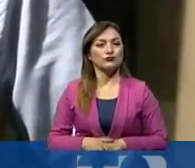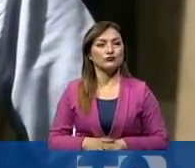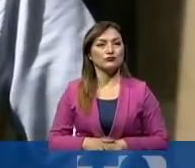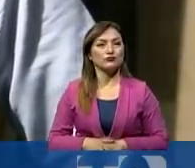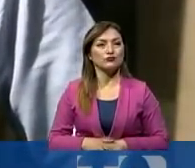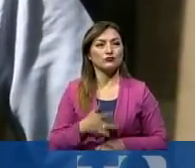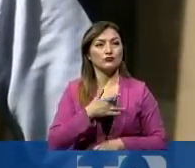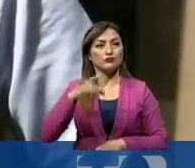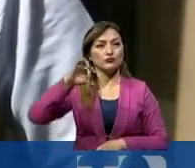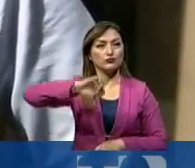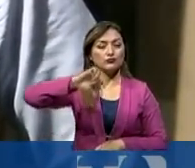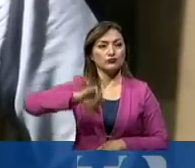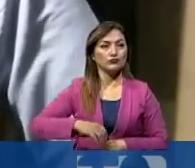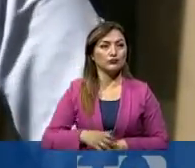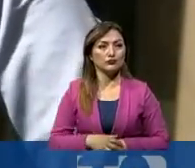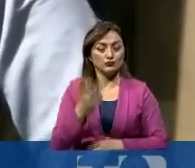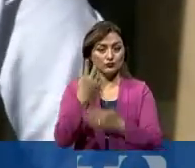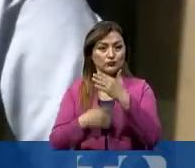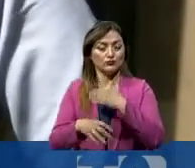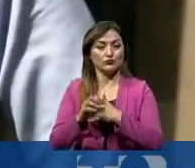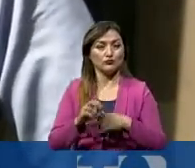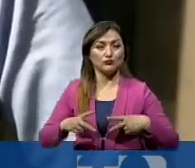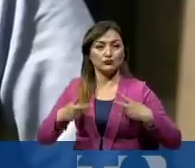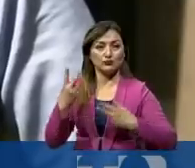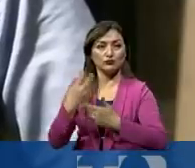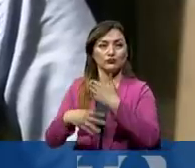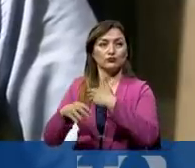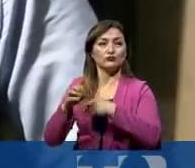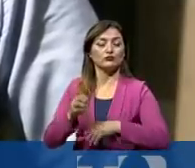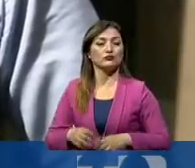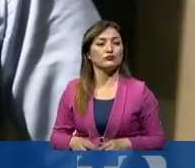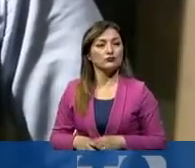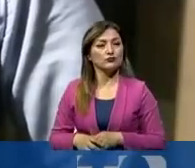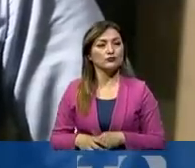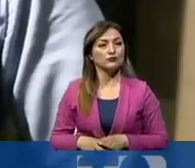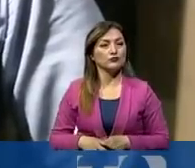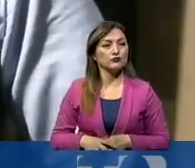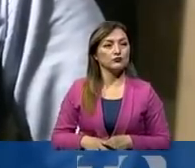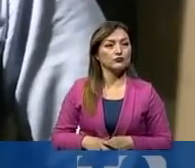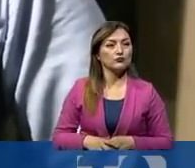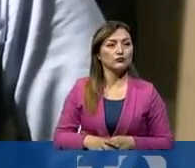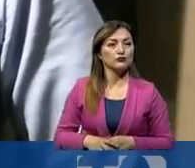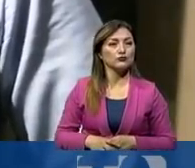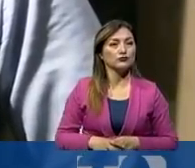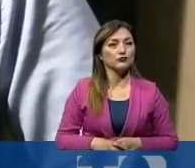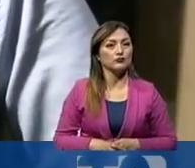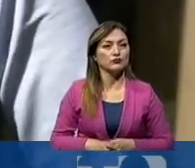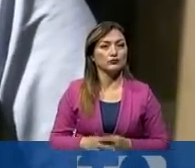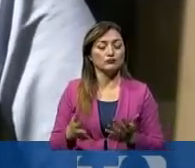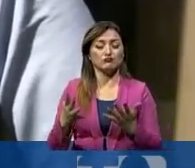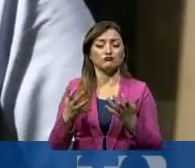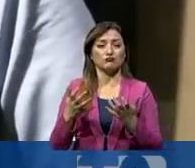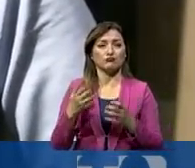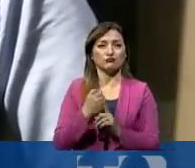Muy mal porque es mi hijo, es la vida de mi hijo y yo estoy dispuesta a todo, pero no me parece